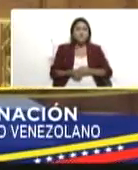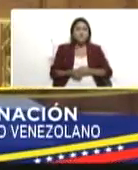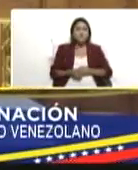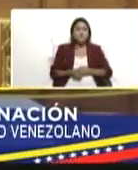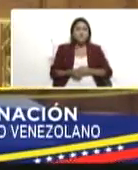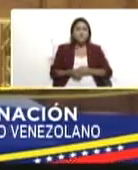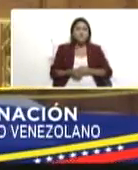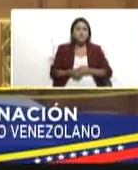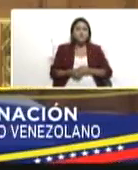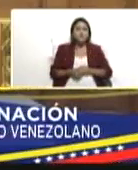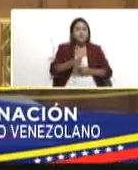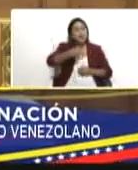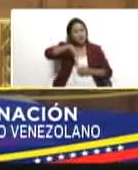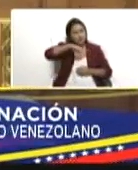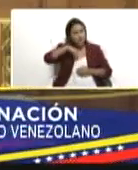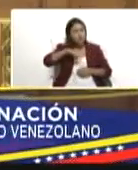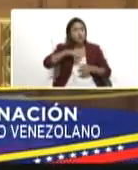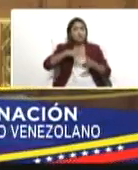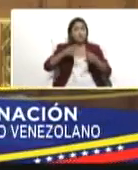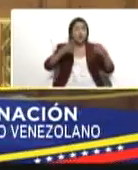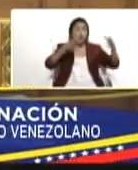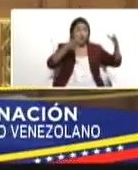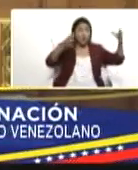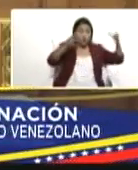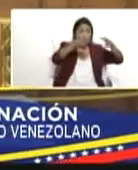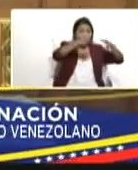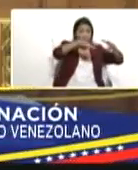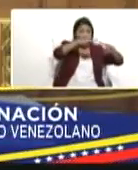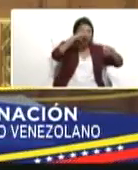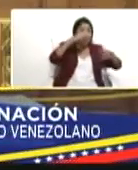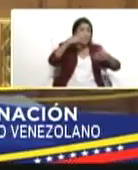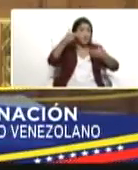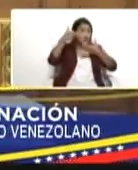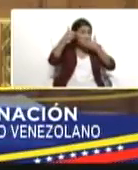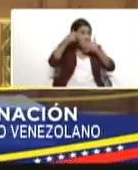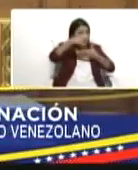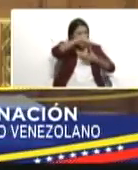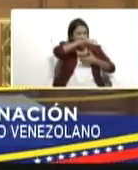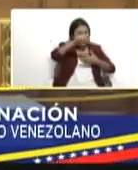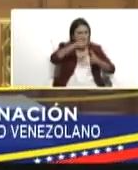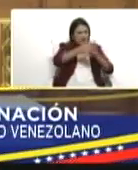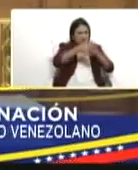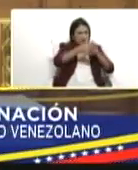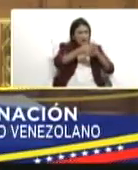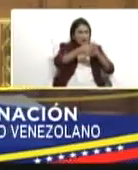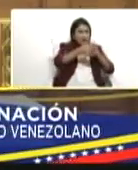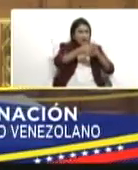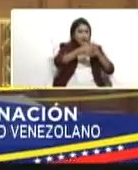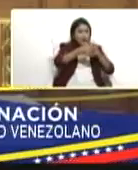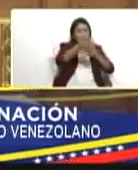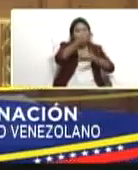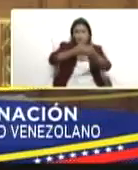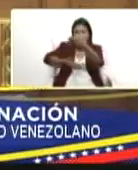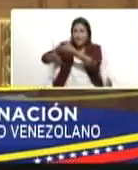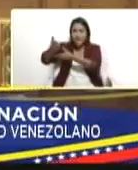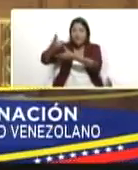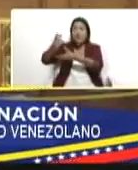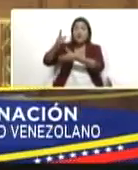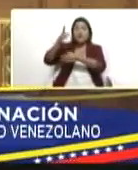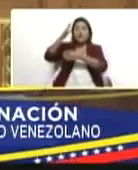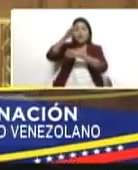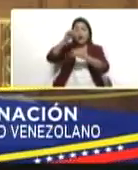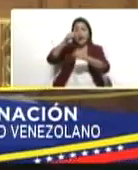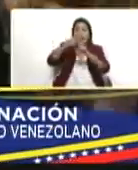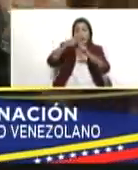entregamos un grupo de terroristas por un hombre que valía mucho más que todos ellos juntos un hombre inocente